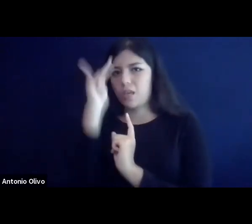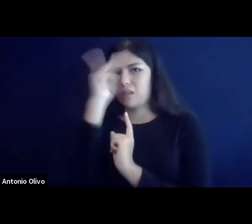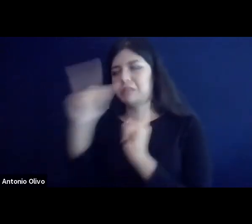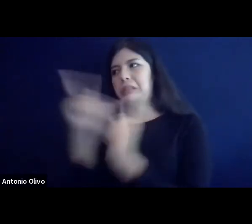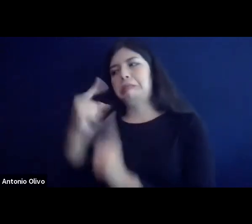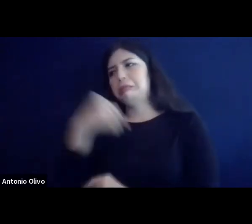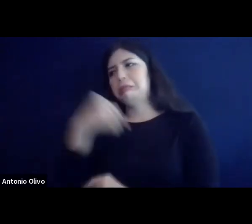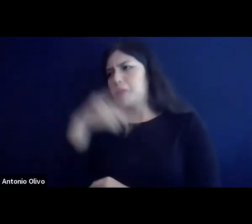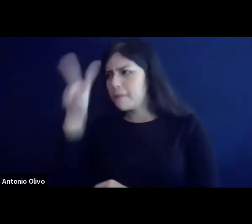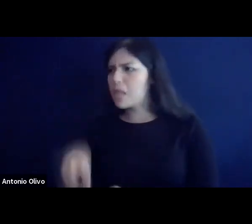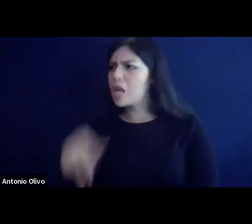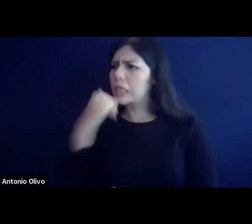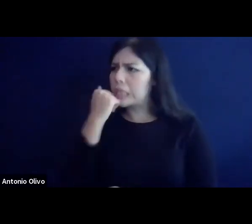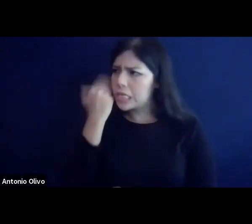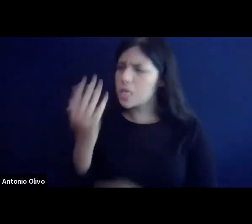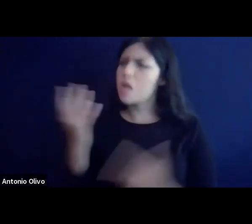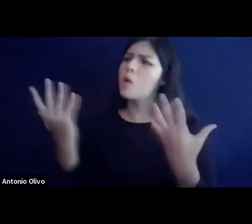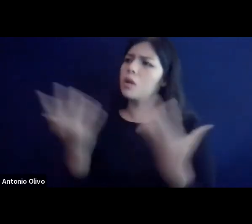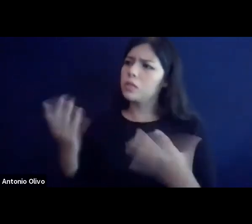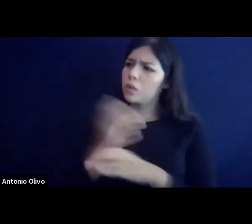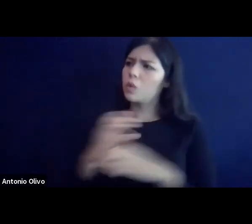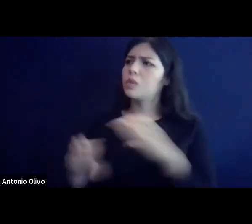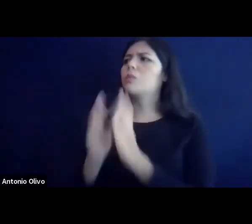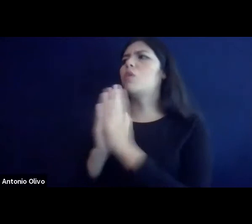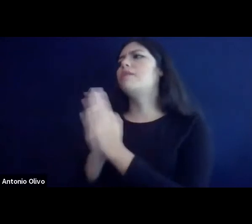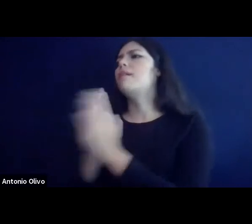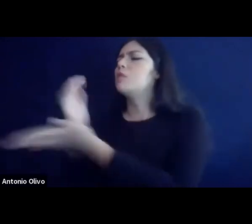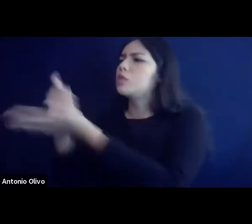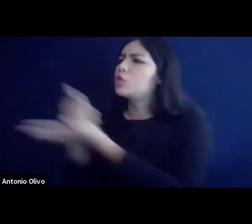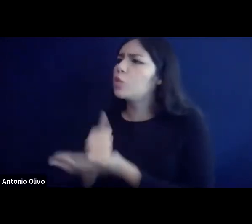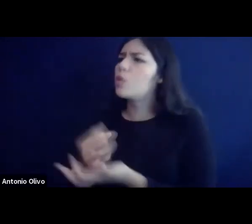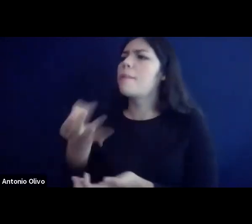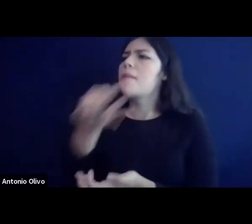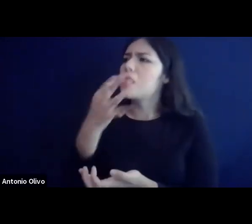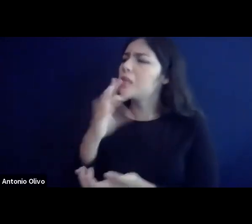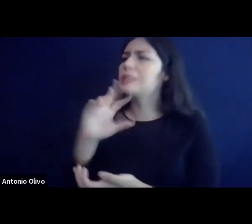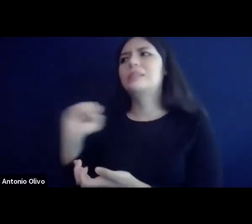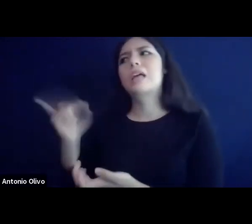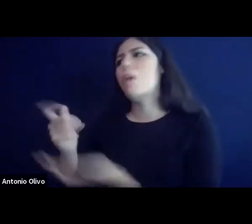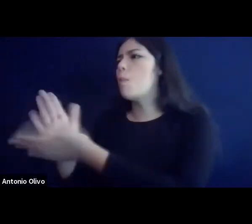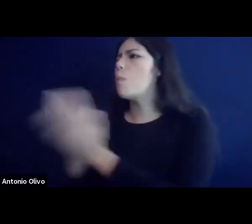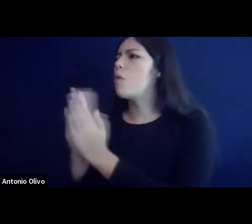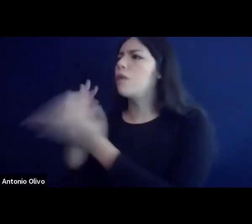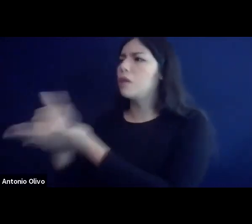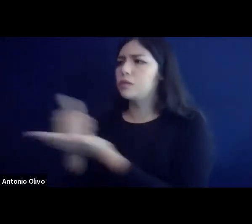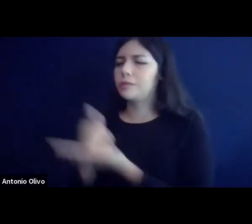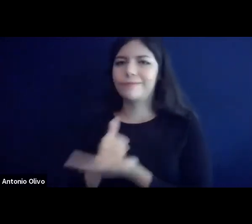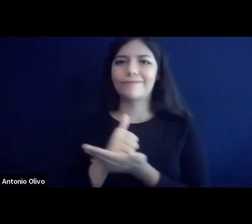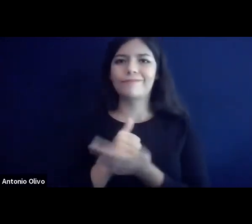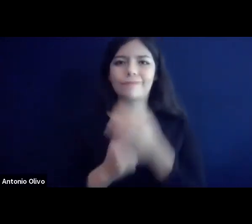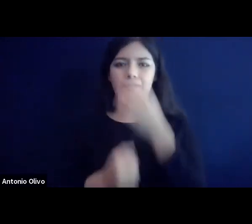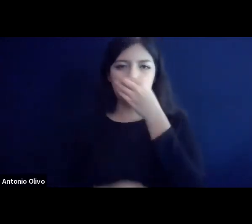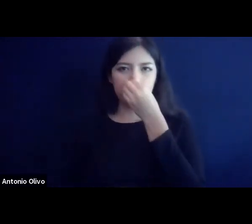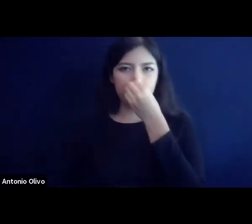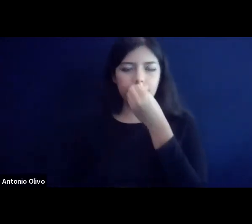convencido, y voy para allá. ¿Cómo le hacemos? Dame medicina, dame lo que quieres, pero arréglalo, ¿no? Y me dice, haz de cuenta que